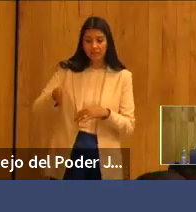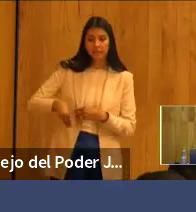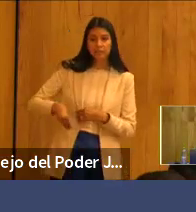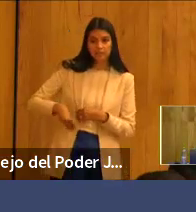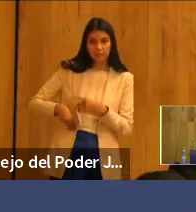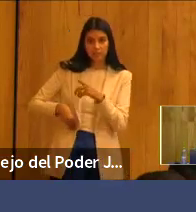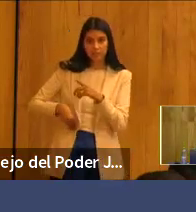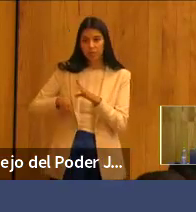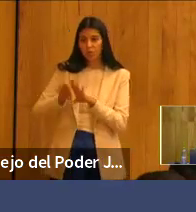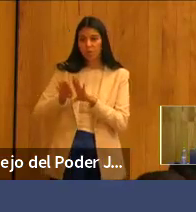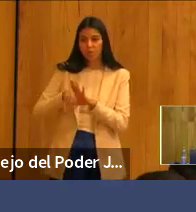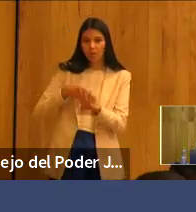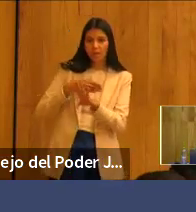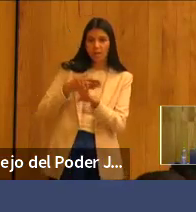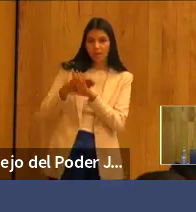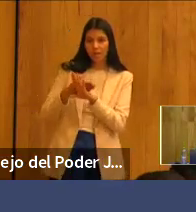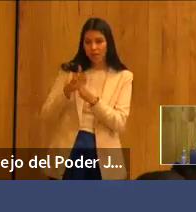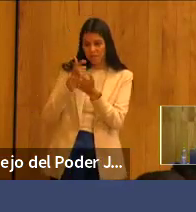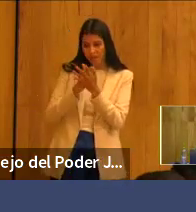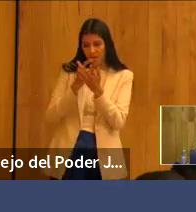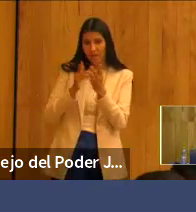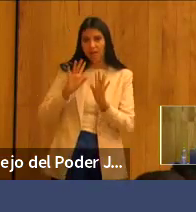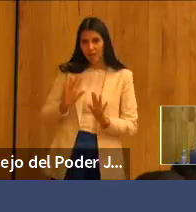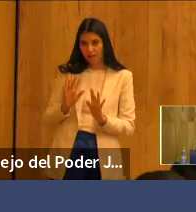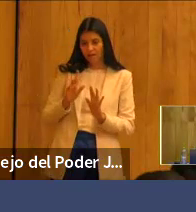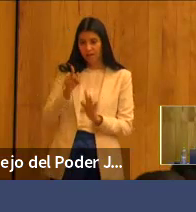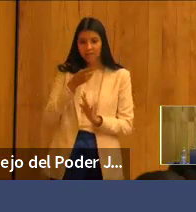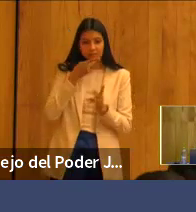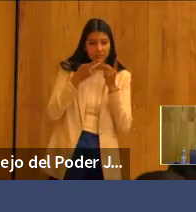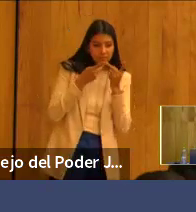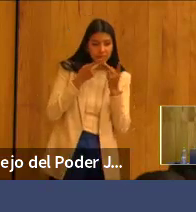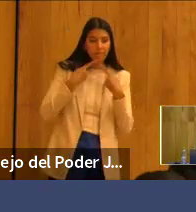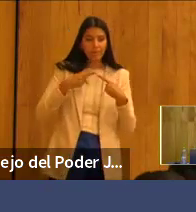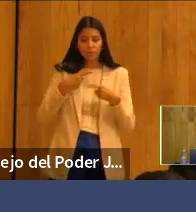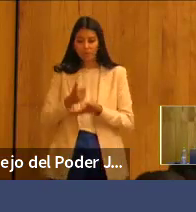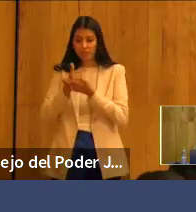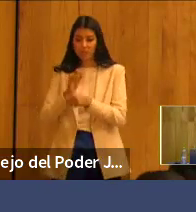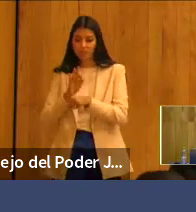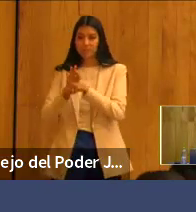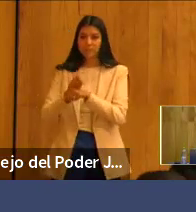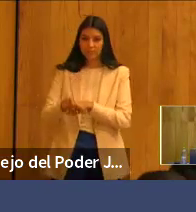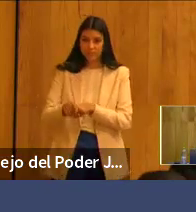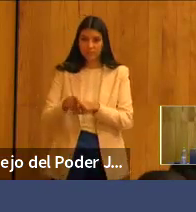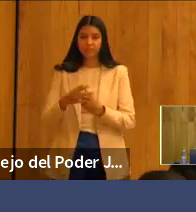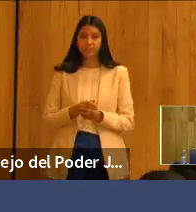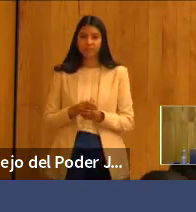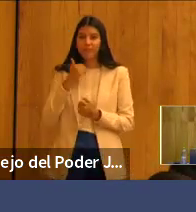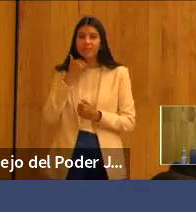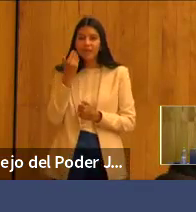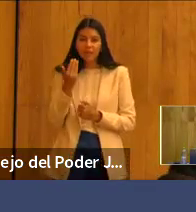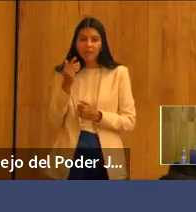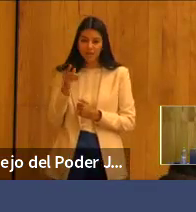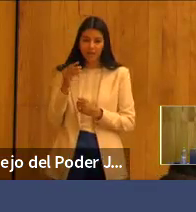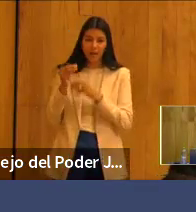fue la tesis de la defensa. Pretendía entonces afectar a partir de estas